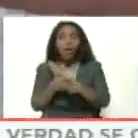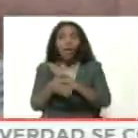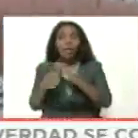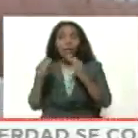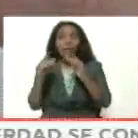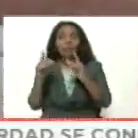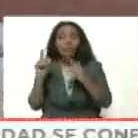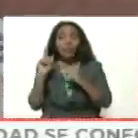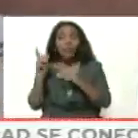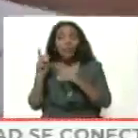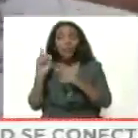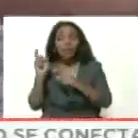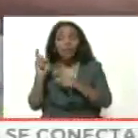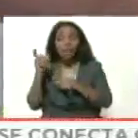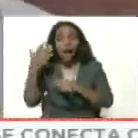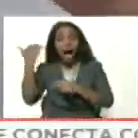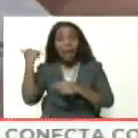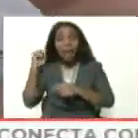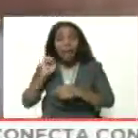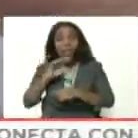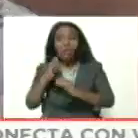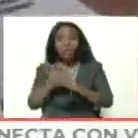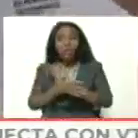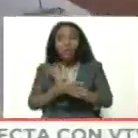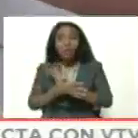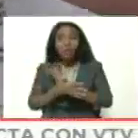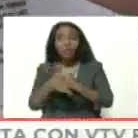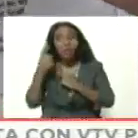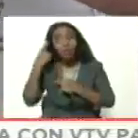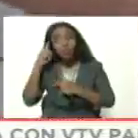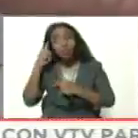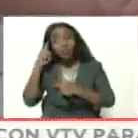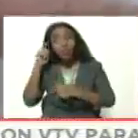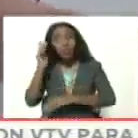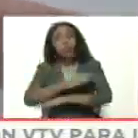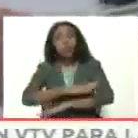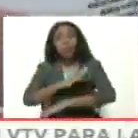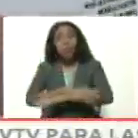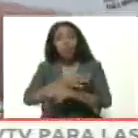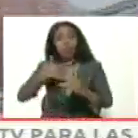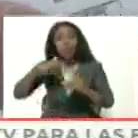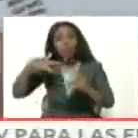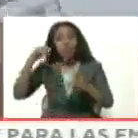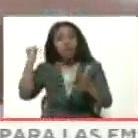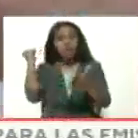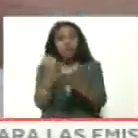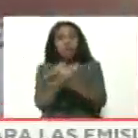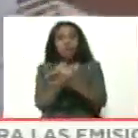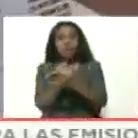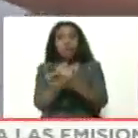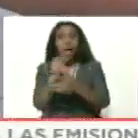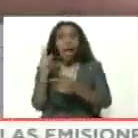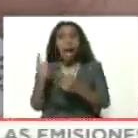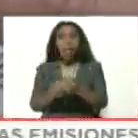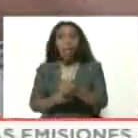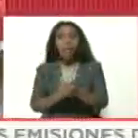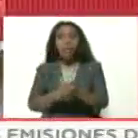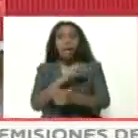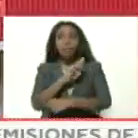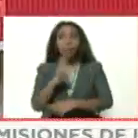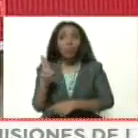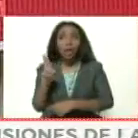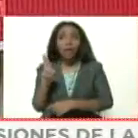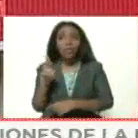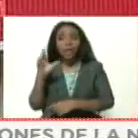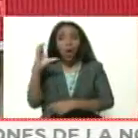Chinácota. Otra vez se vuelve a prender la acción conspirativa asesina en la hermana República